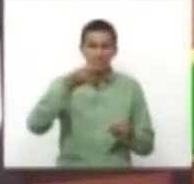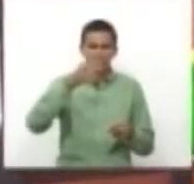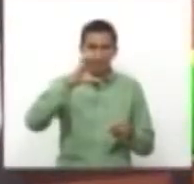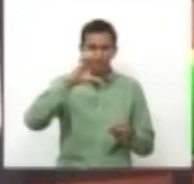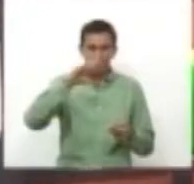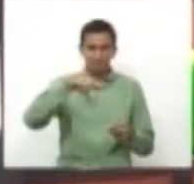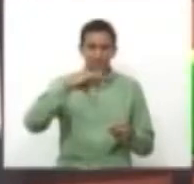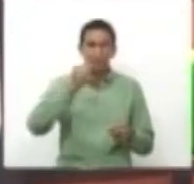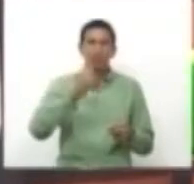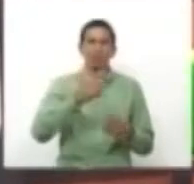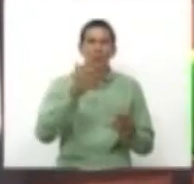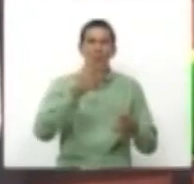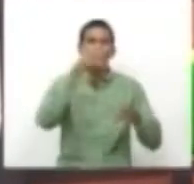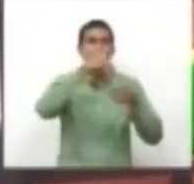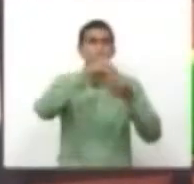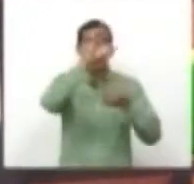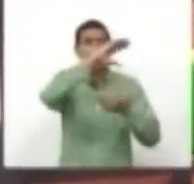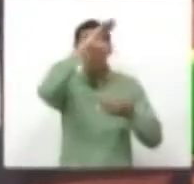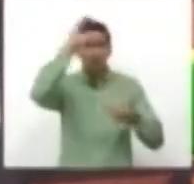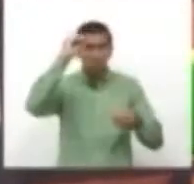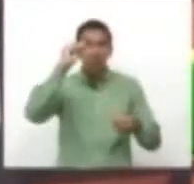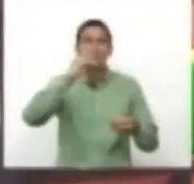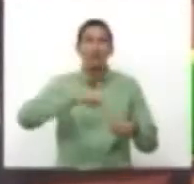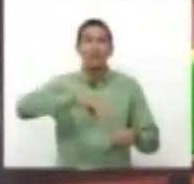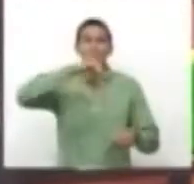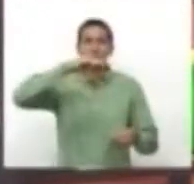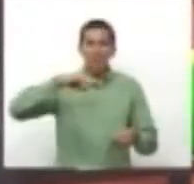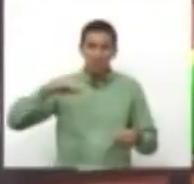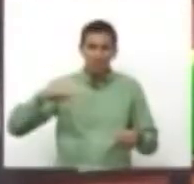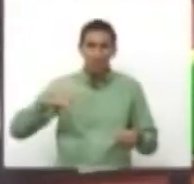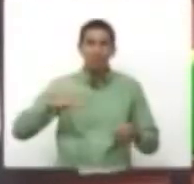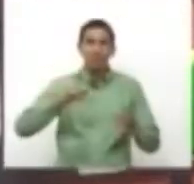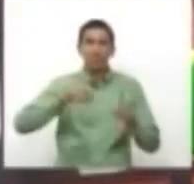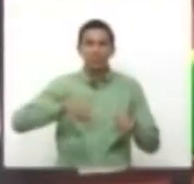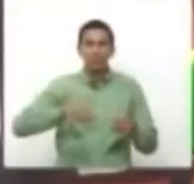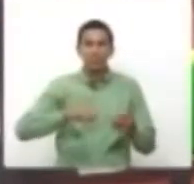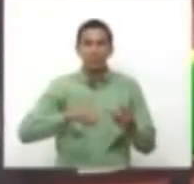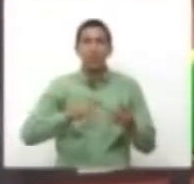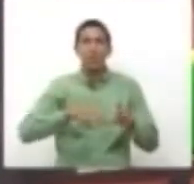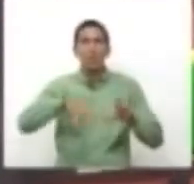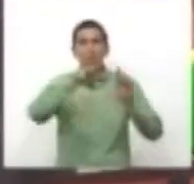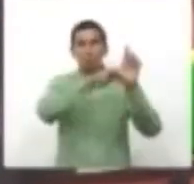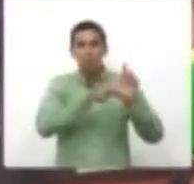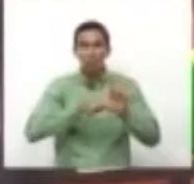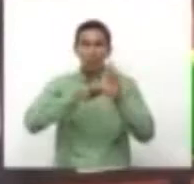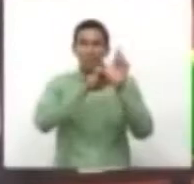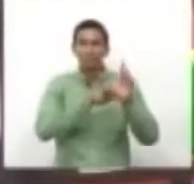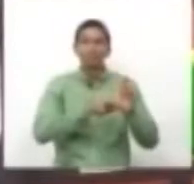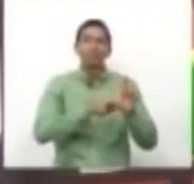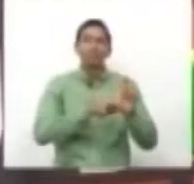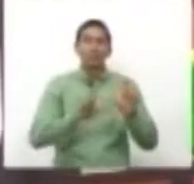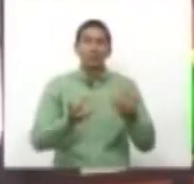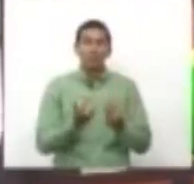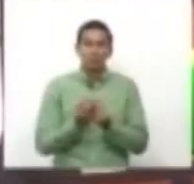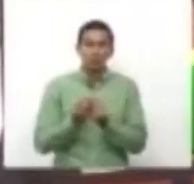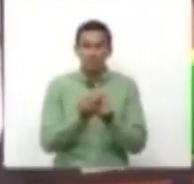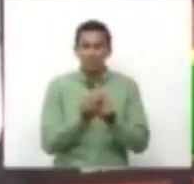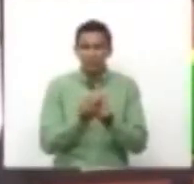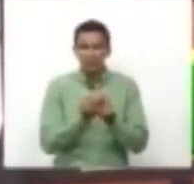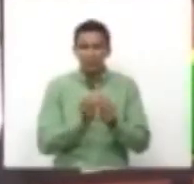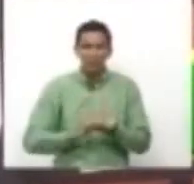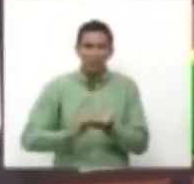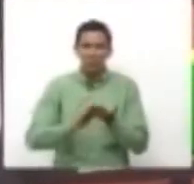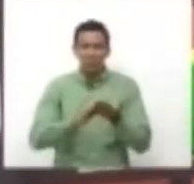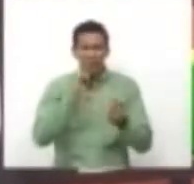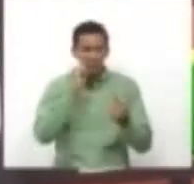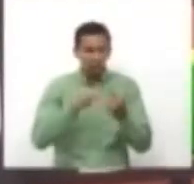en la Troncal del Caribe, departamento del Magdalena y en una parte del departamento de La Guajira. Esta estructura delincuencial pues basa sus